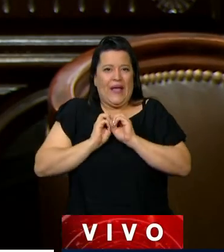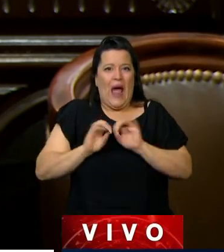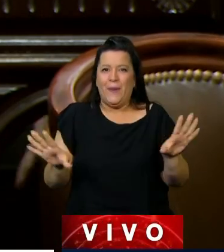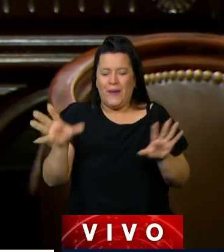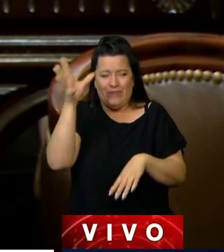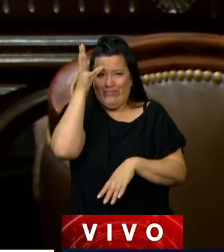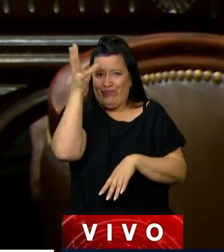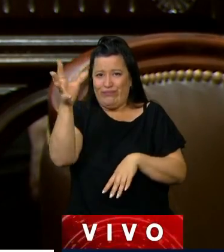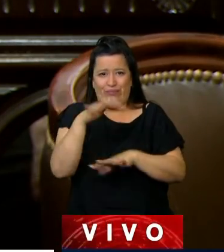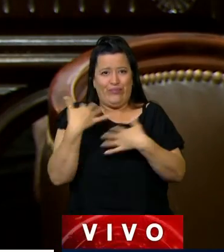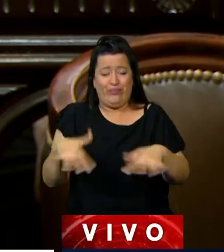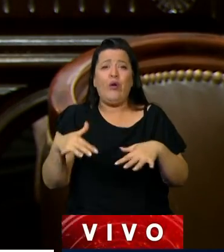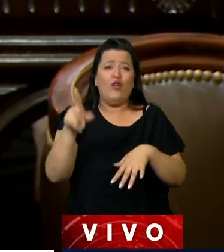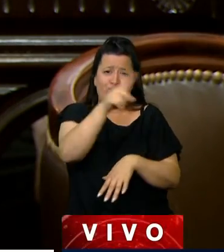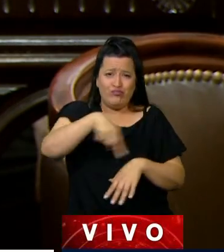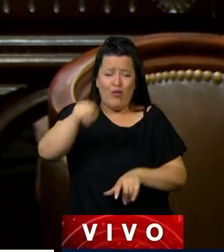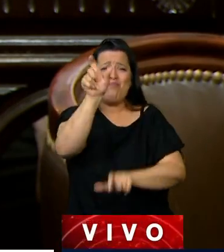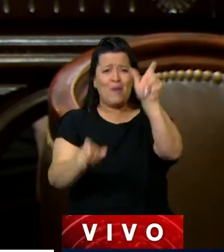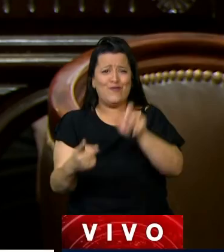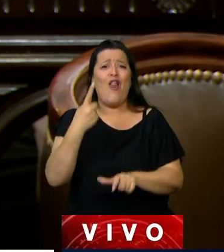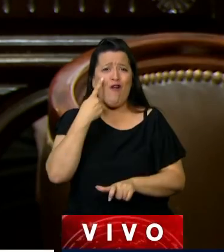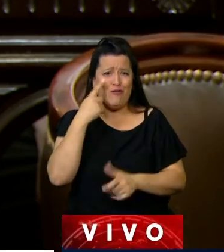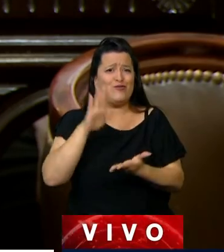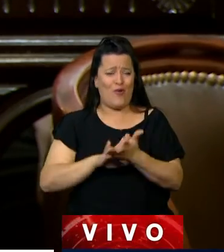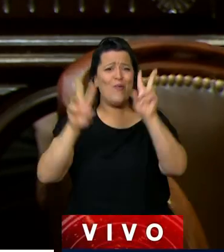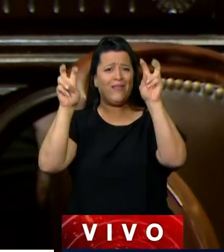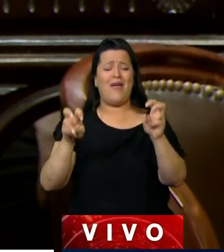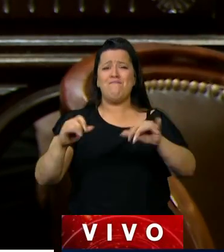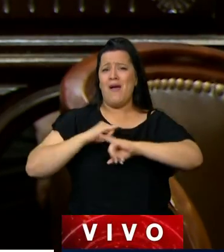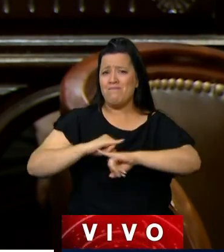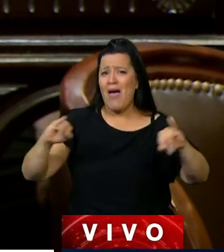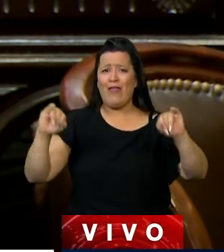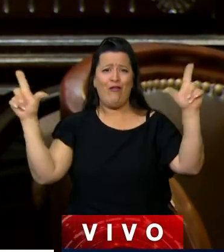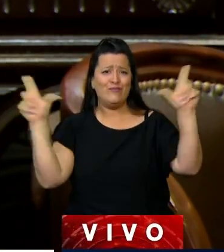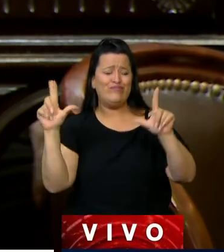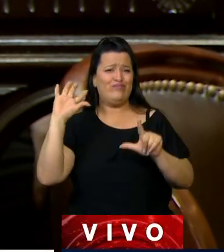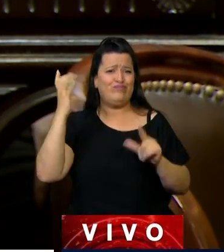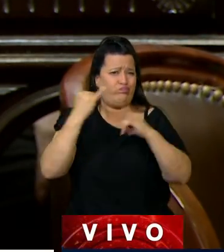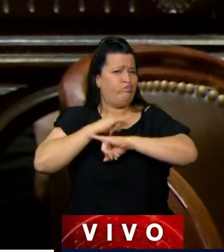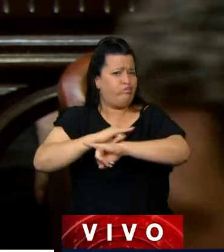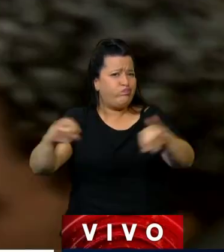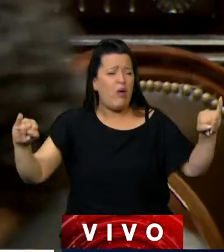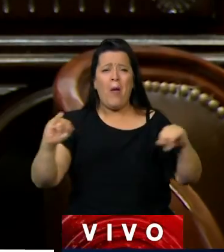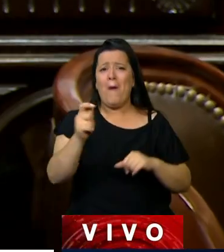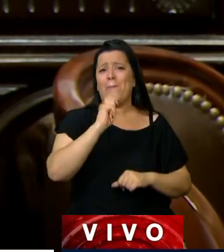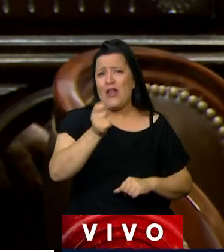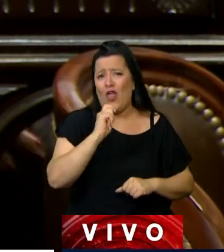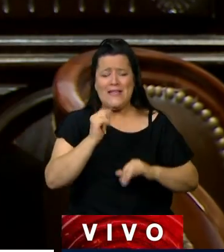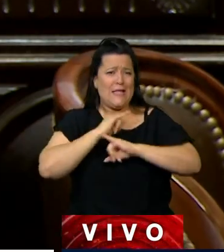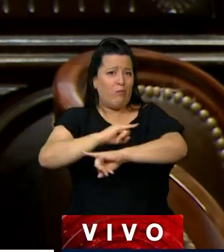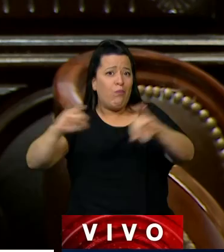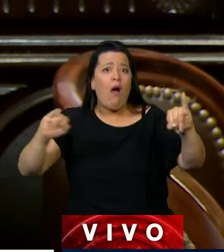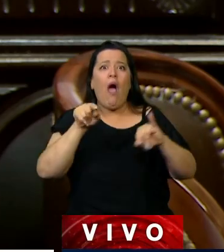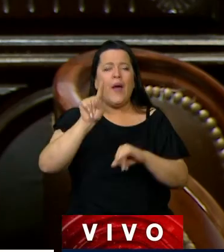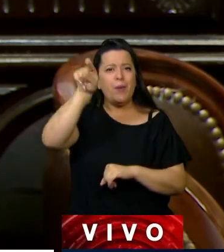tomado carácter público a través de medios de información, de periodísticos,